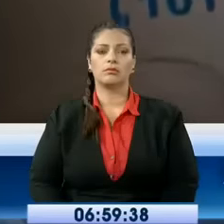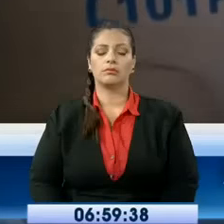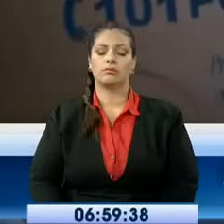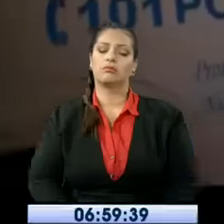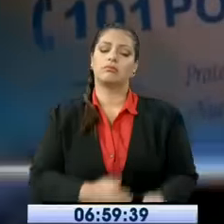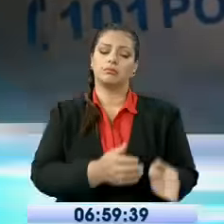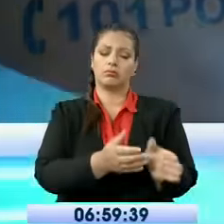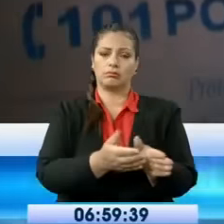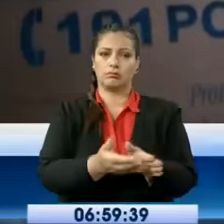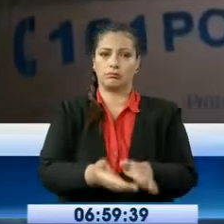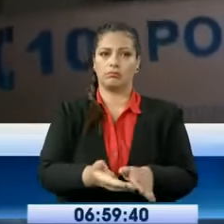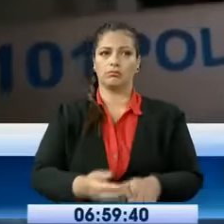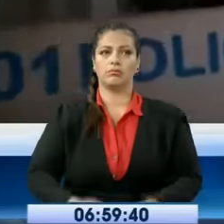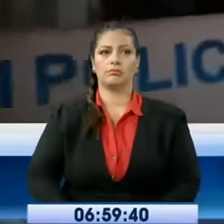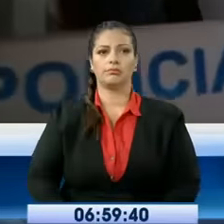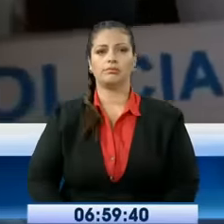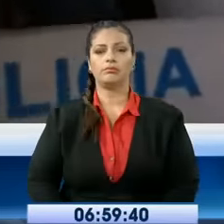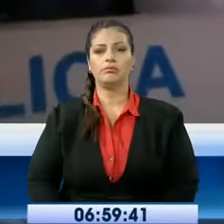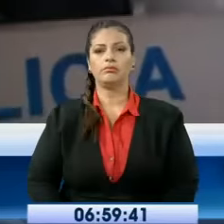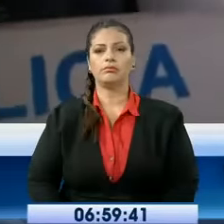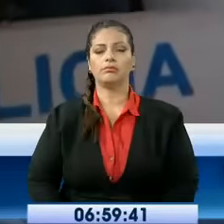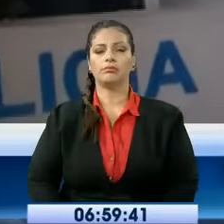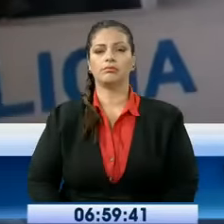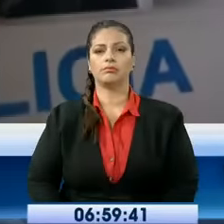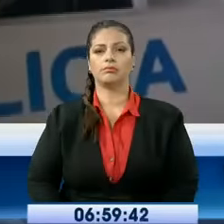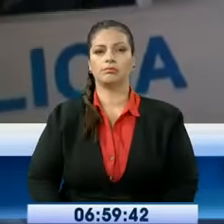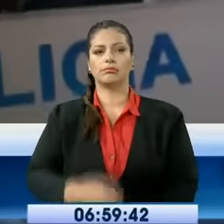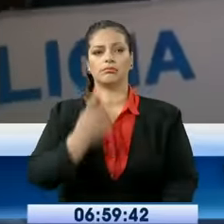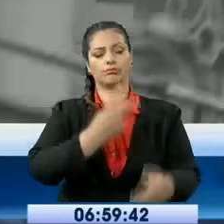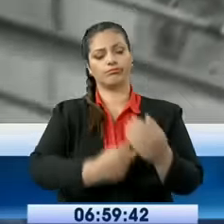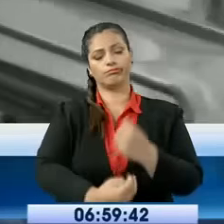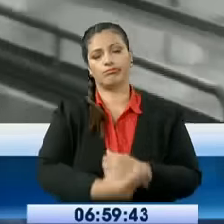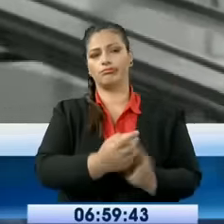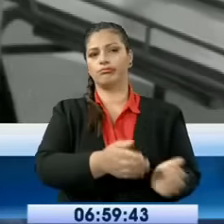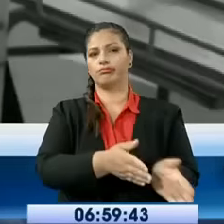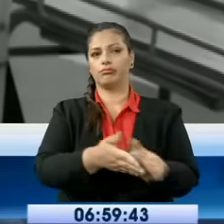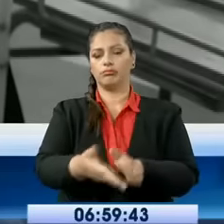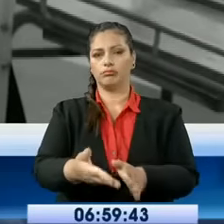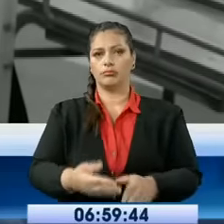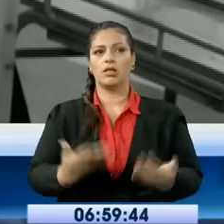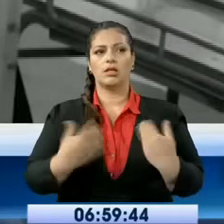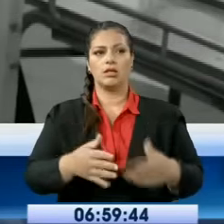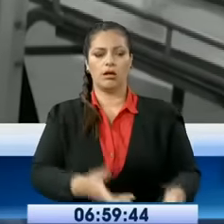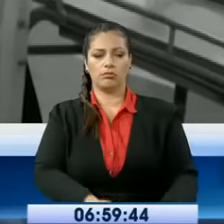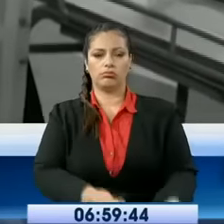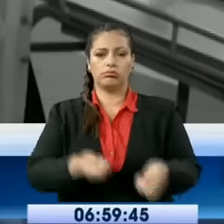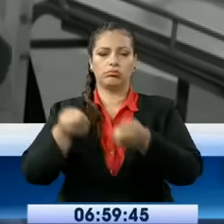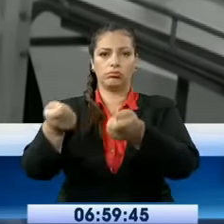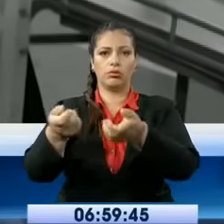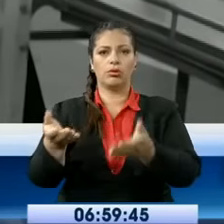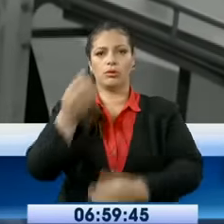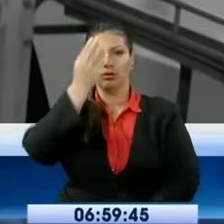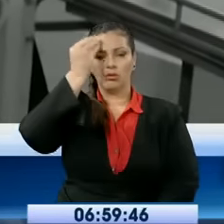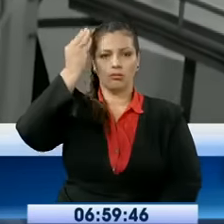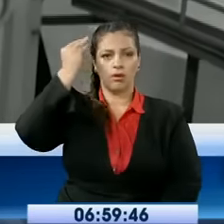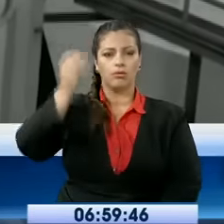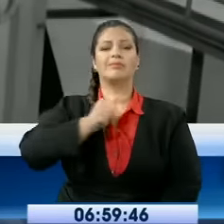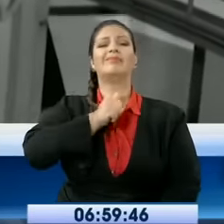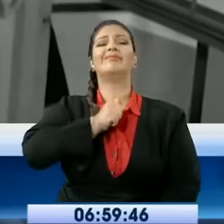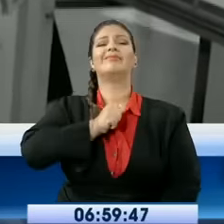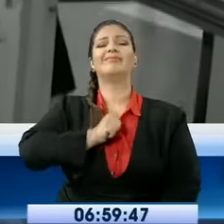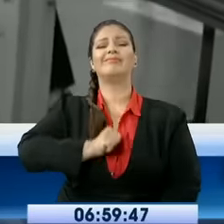cuerpos llegaban hasta la morgue de Riobamba, donde les practicaron la autopsia. El caso será investigado para determinar el grado de responsabilidad